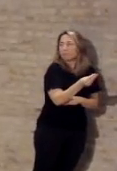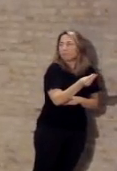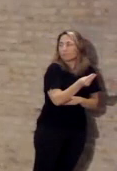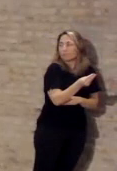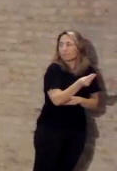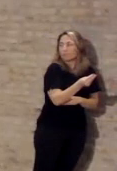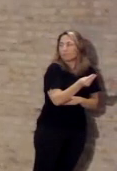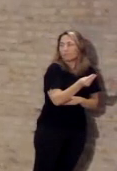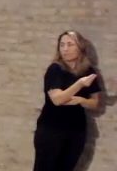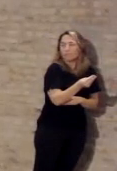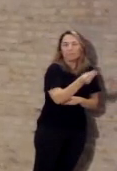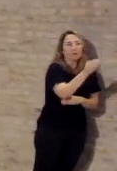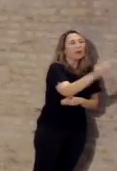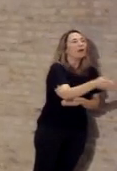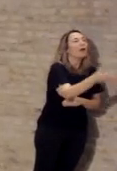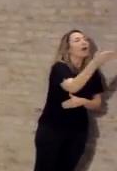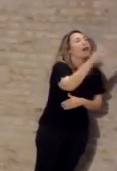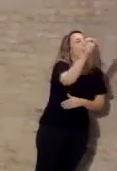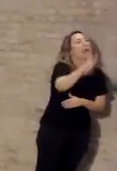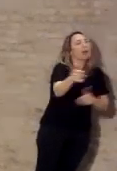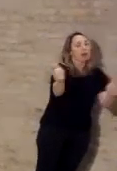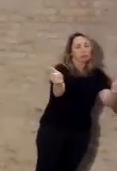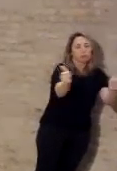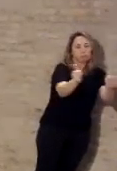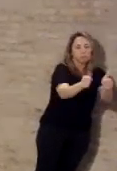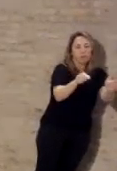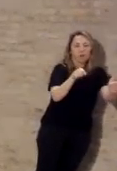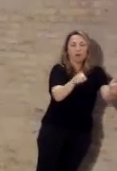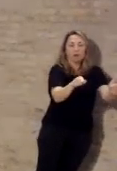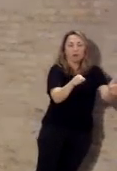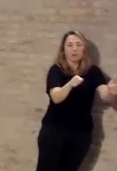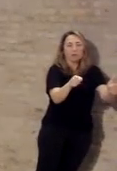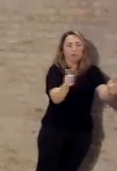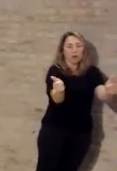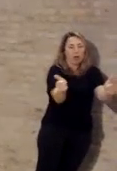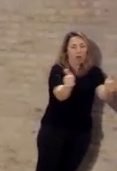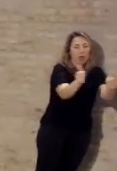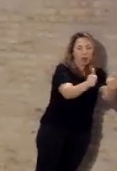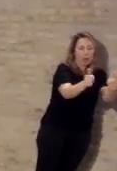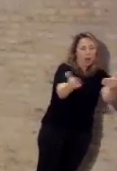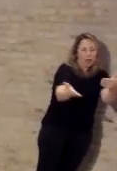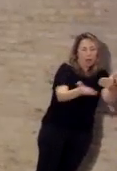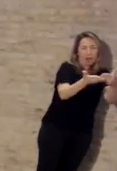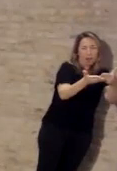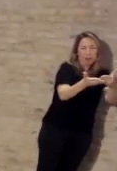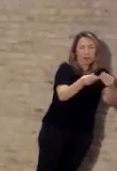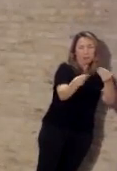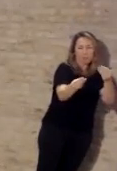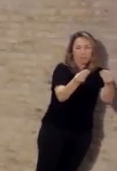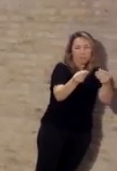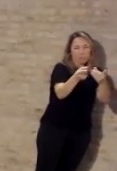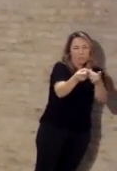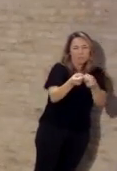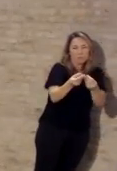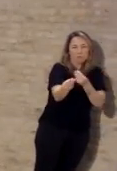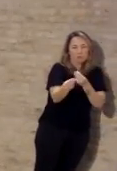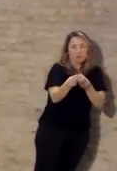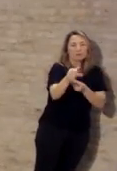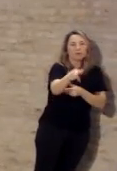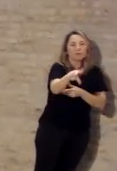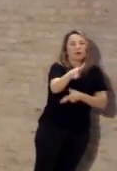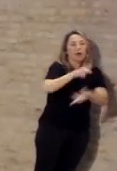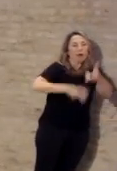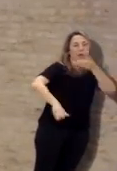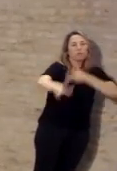eh dejamos que la persona que la acompañe actúe como apoyo porque a lo mejor es su apoyo y necesitamos que